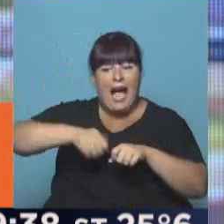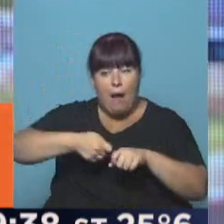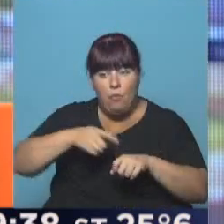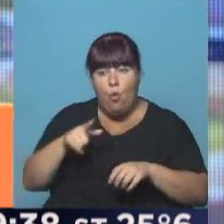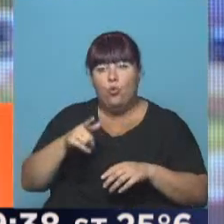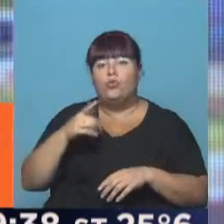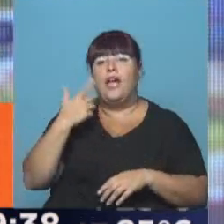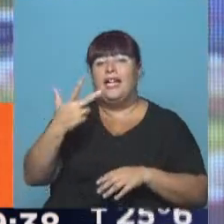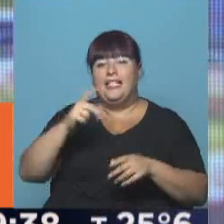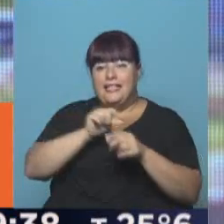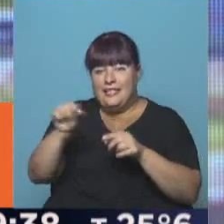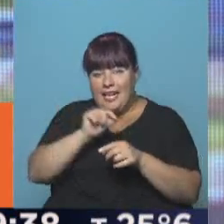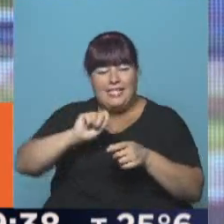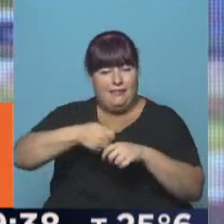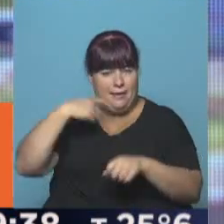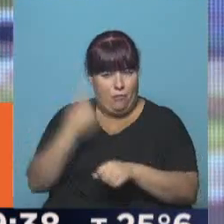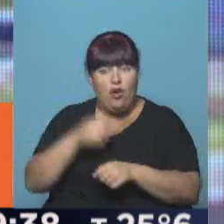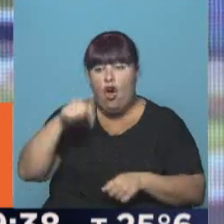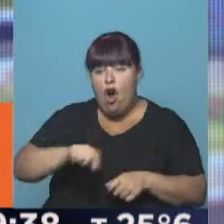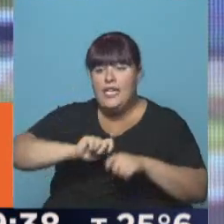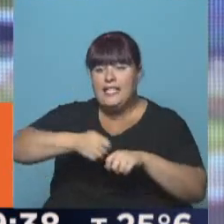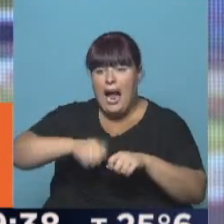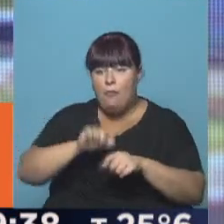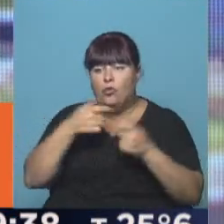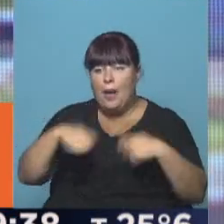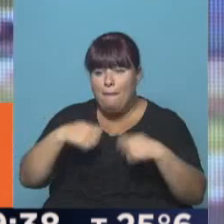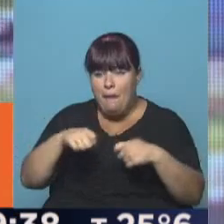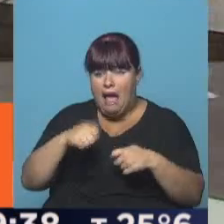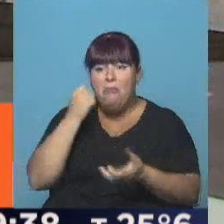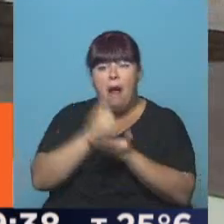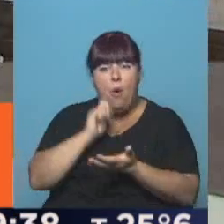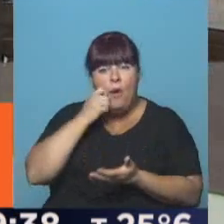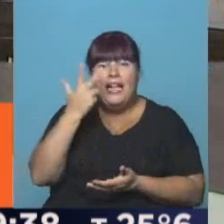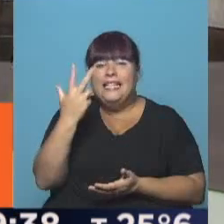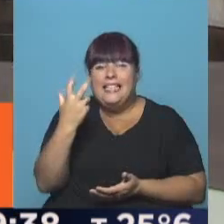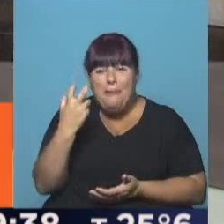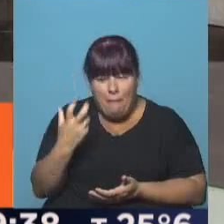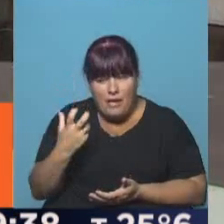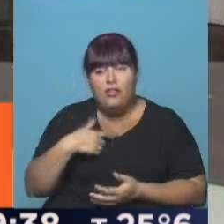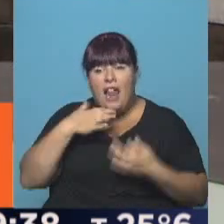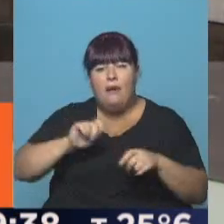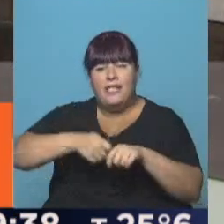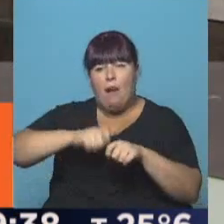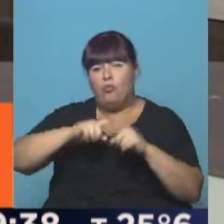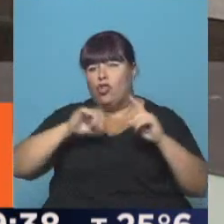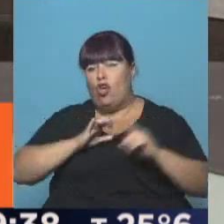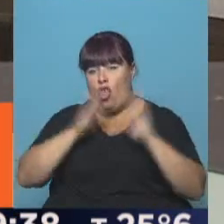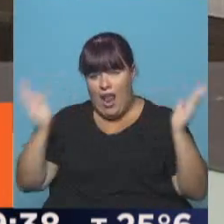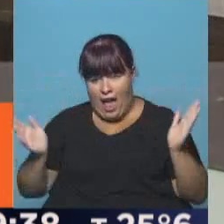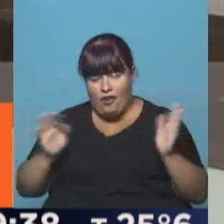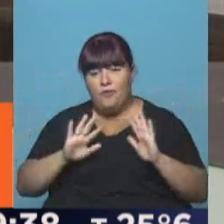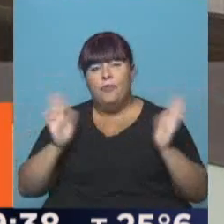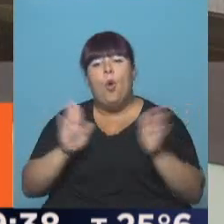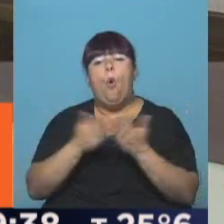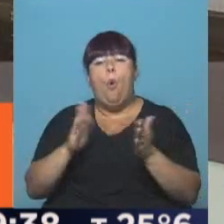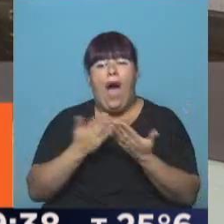sacapunta alemá de tres cuchillas o no sacabas punta hoy un sacapunta plástico de primera marca de 3 pesos yo te juro te sacapunta todo el año